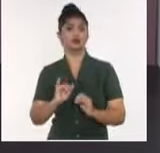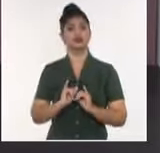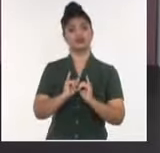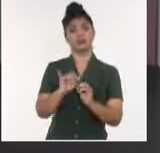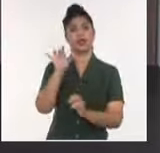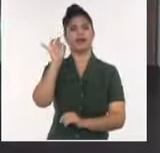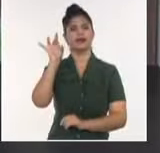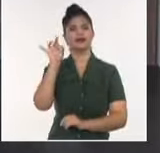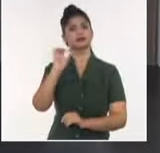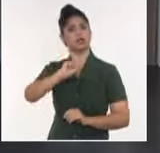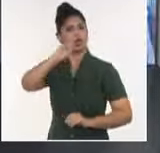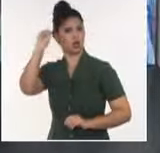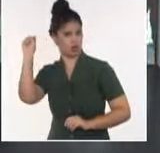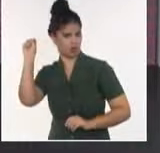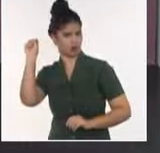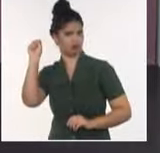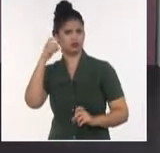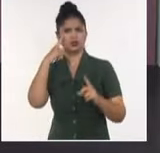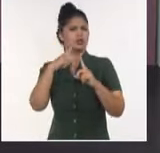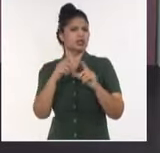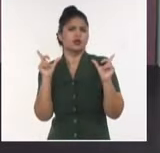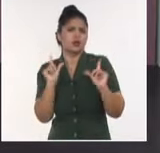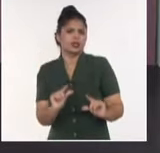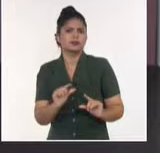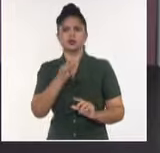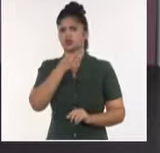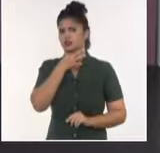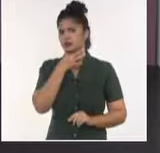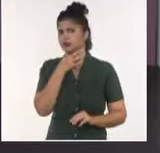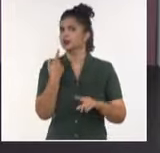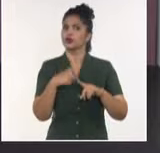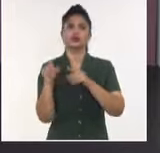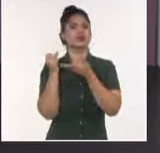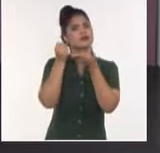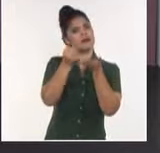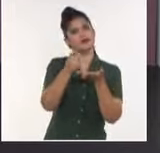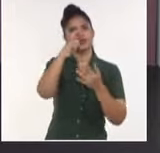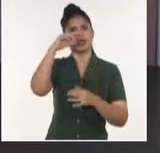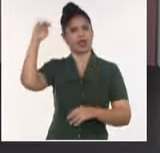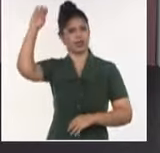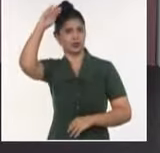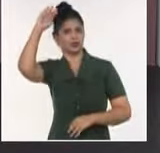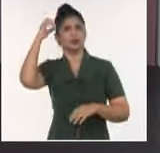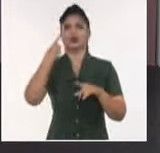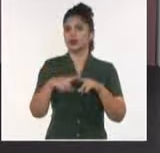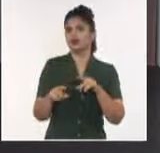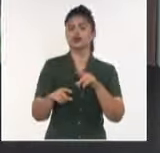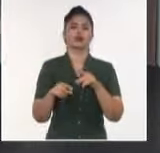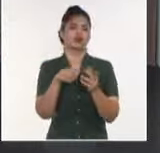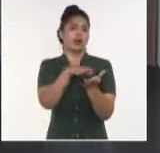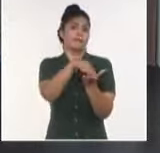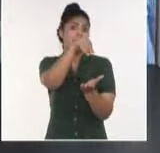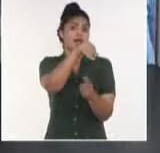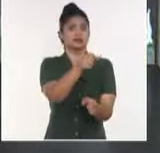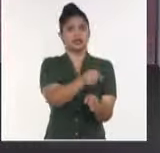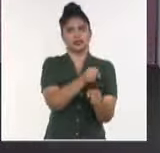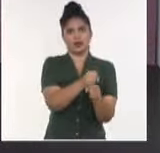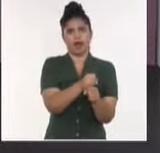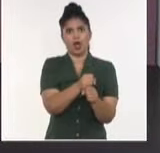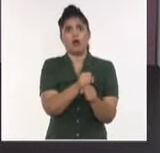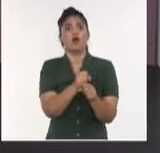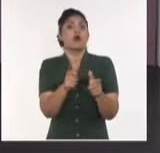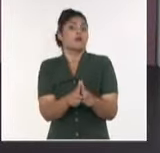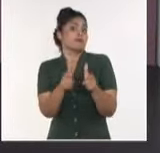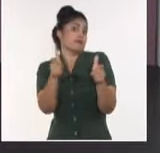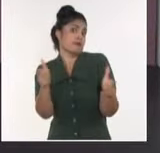de la pobreza, beneficios a los adultos mayores, creación de empleo, una bajada de la inflación, avances en la transición